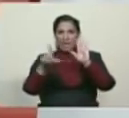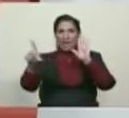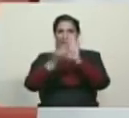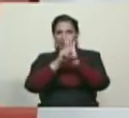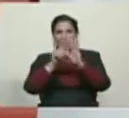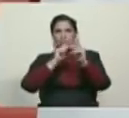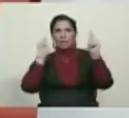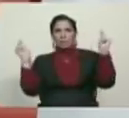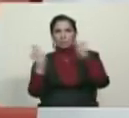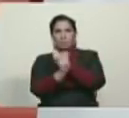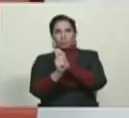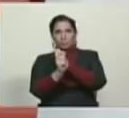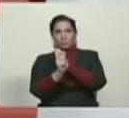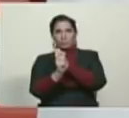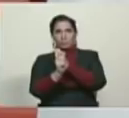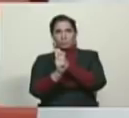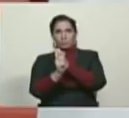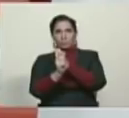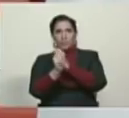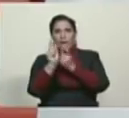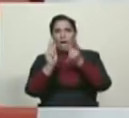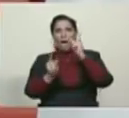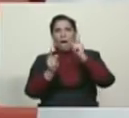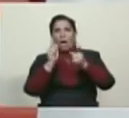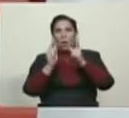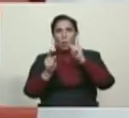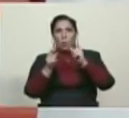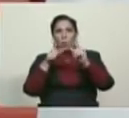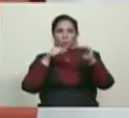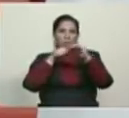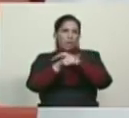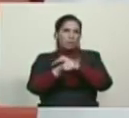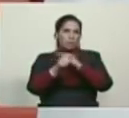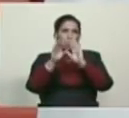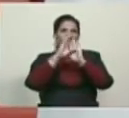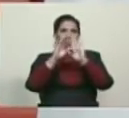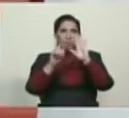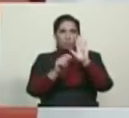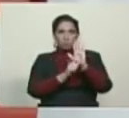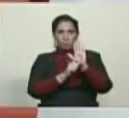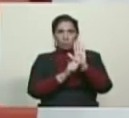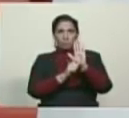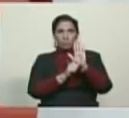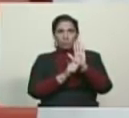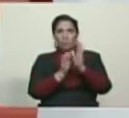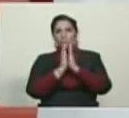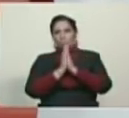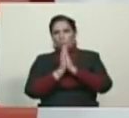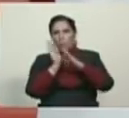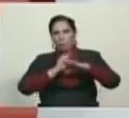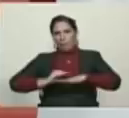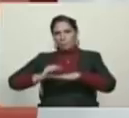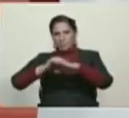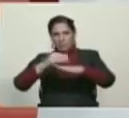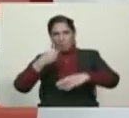transición en alguna parte, en esta constitución, por favor no los avisen.